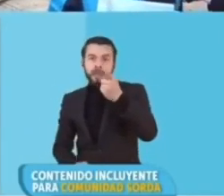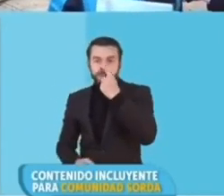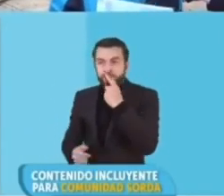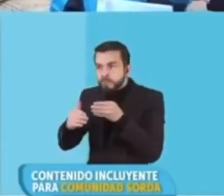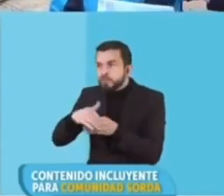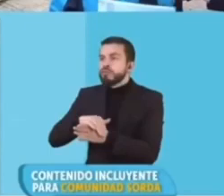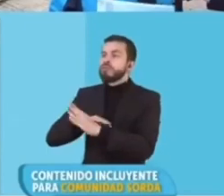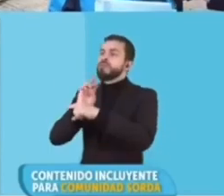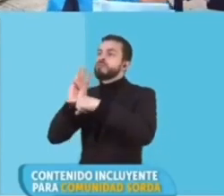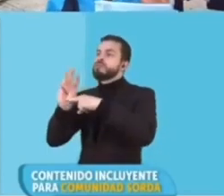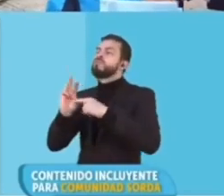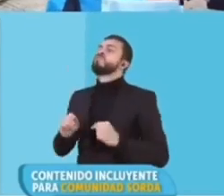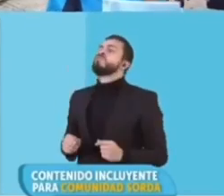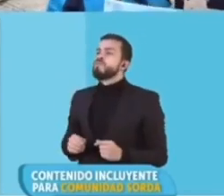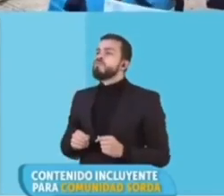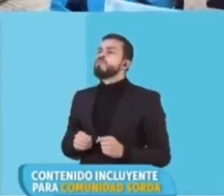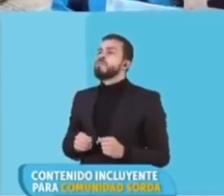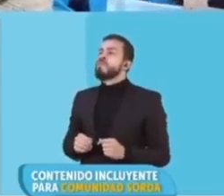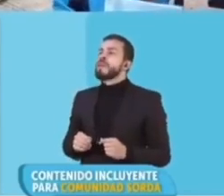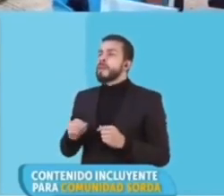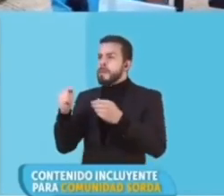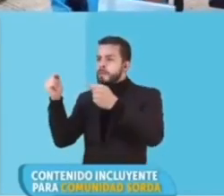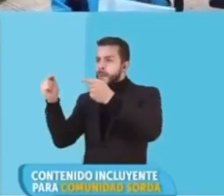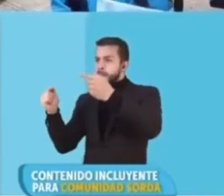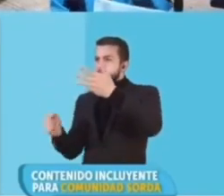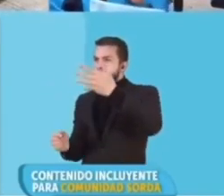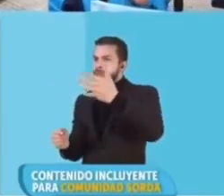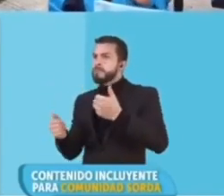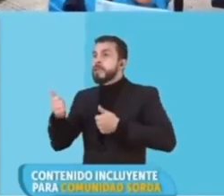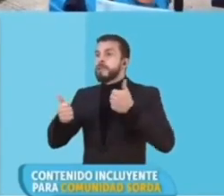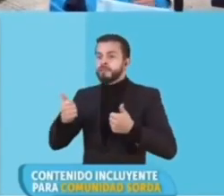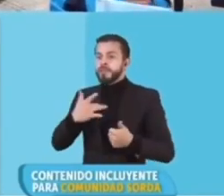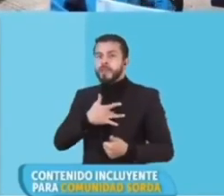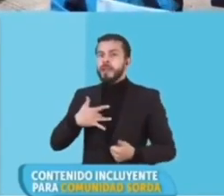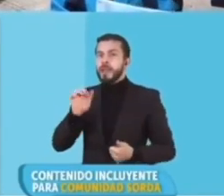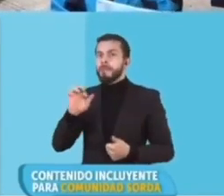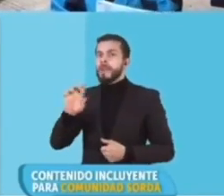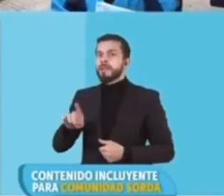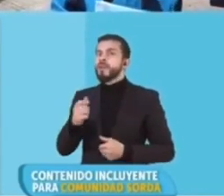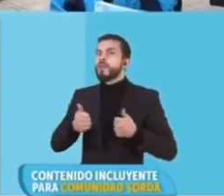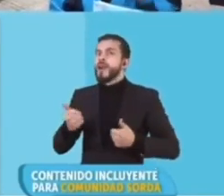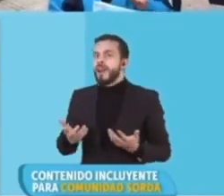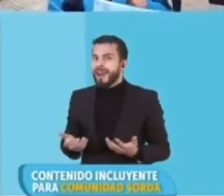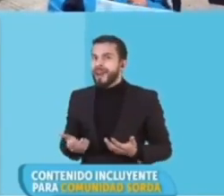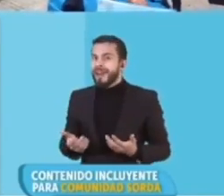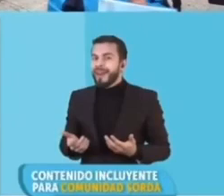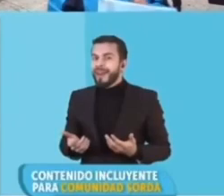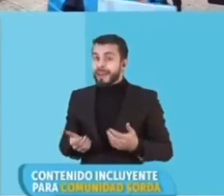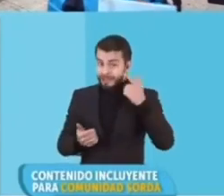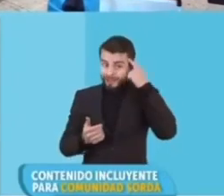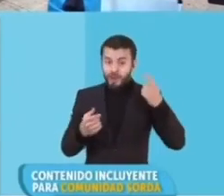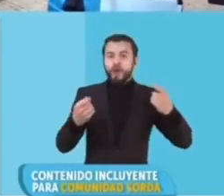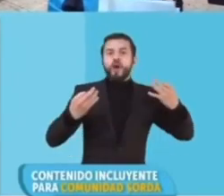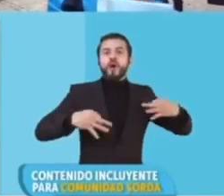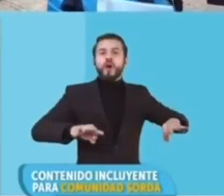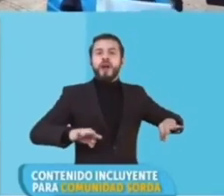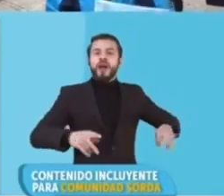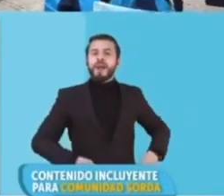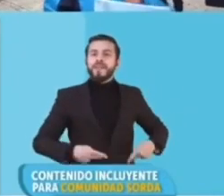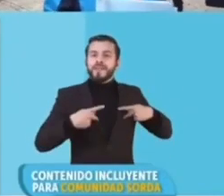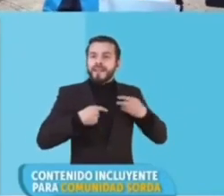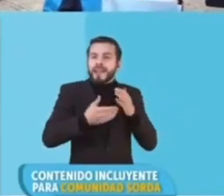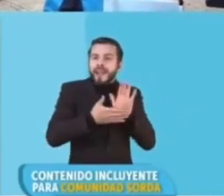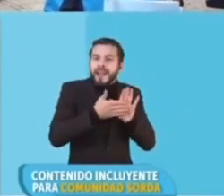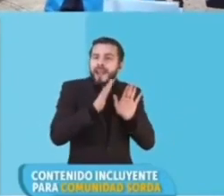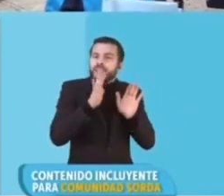verifica que su EPS ya la haya priorizado así, porque nosotros no conocemos su historia clínica. La única que sabe que su merced tenga o no esas 27 comorbilidades